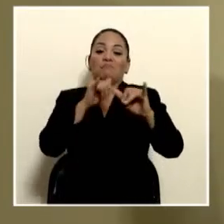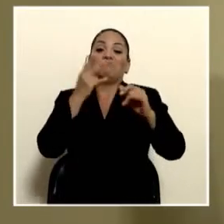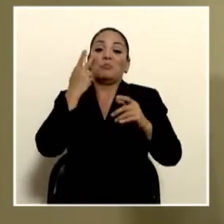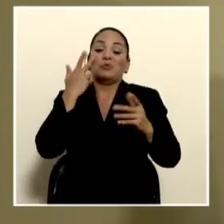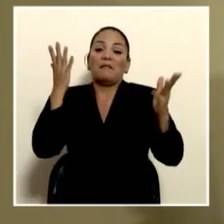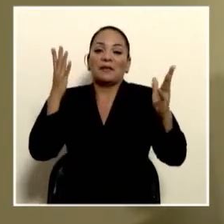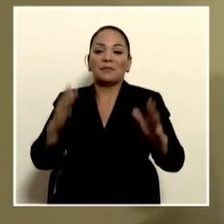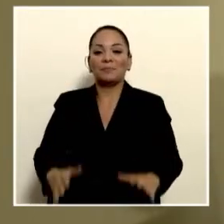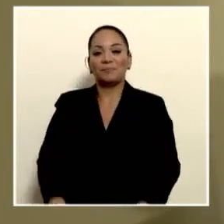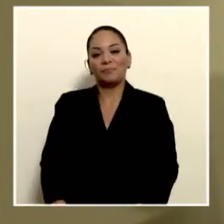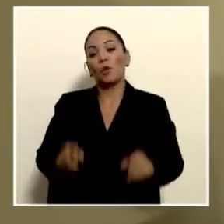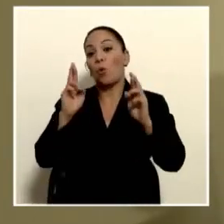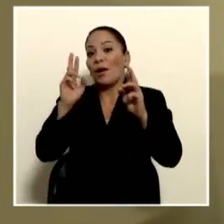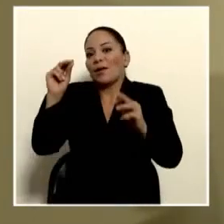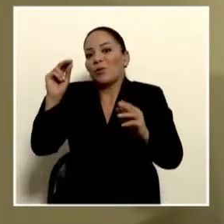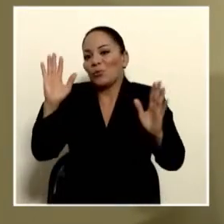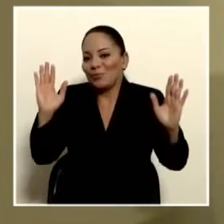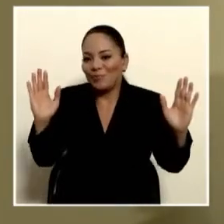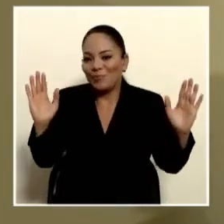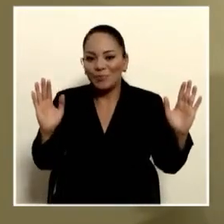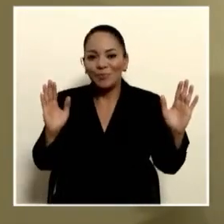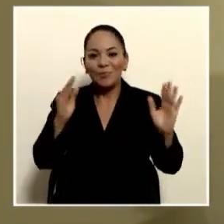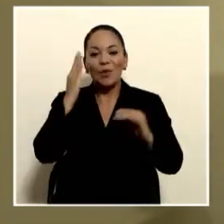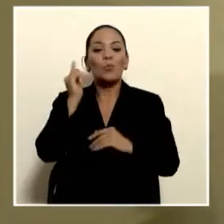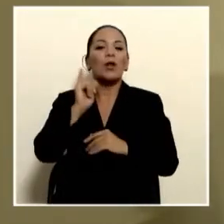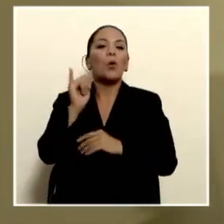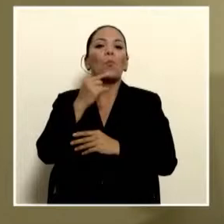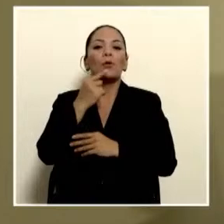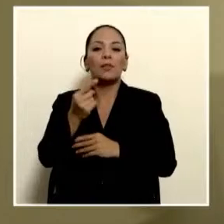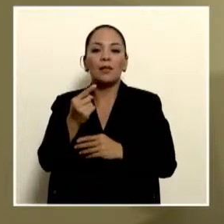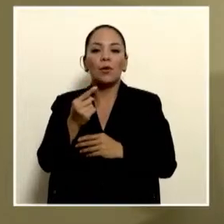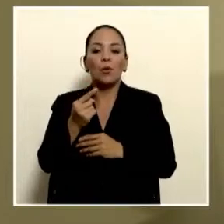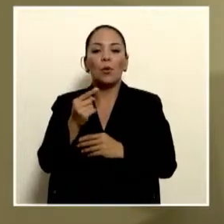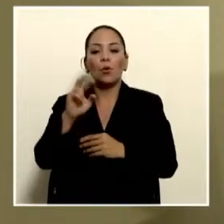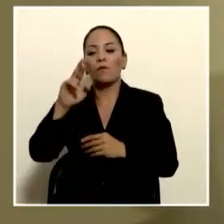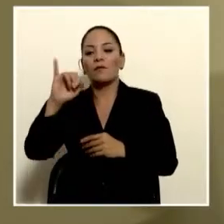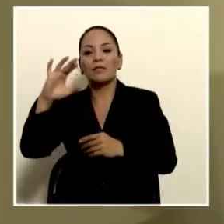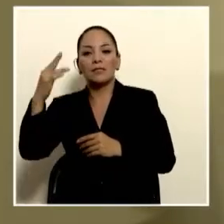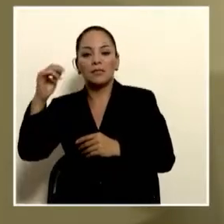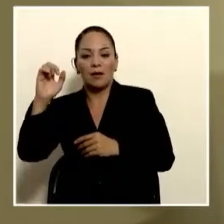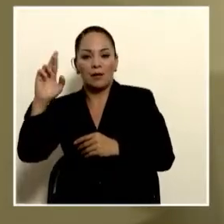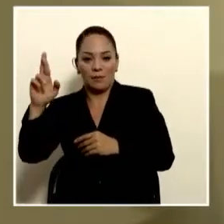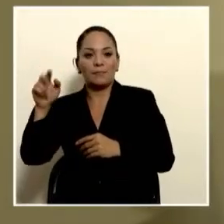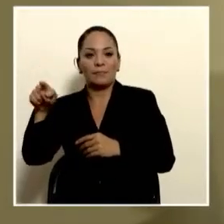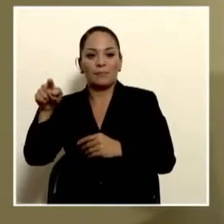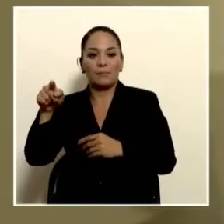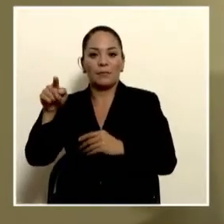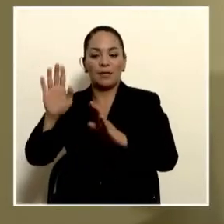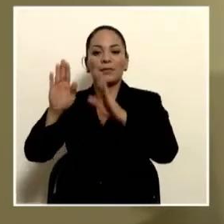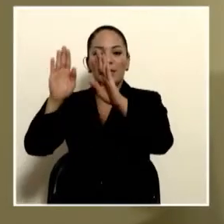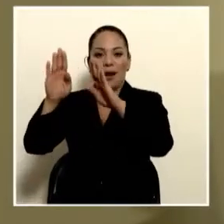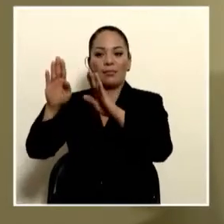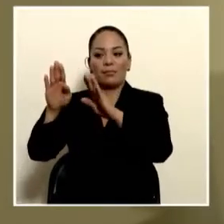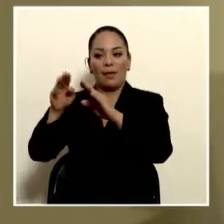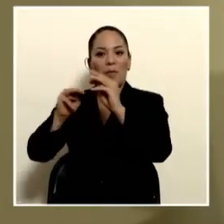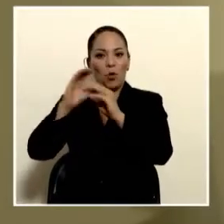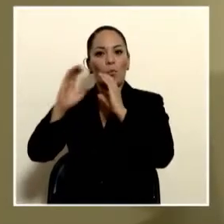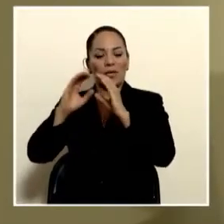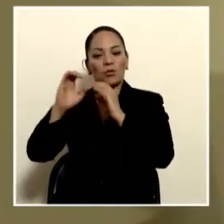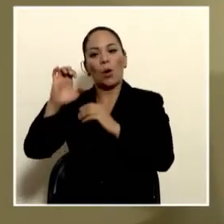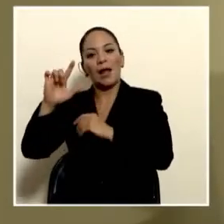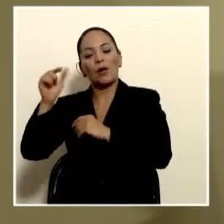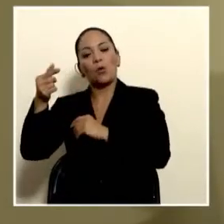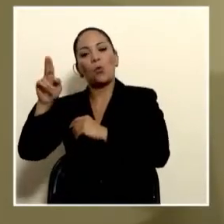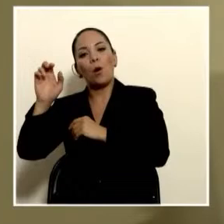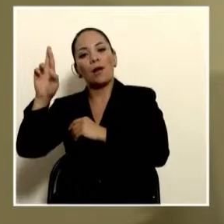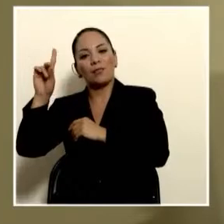Vamos a ver. Ojalá que no, porque como dijo don Richard del excelente medio El Guardián, ya la